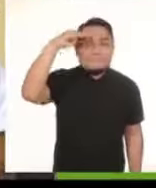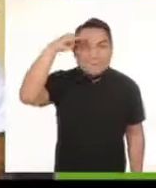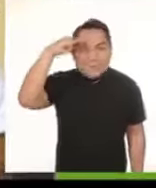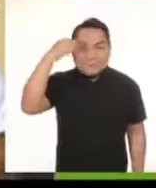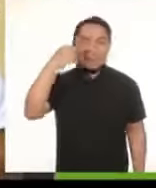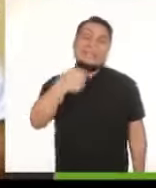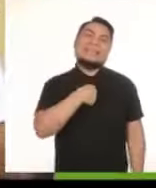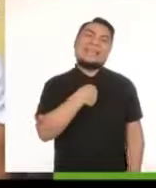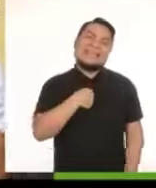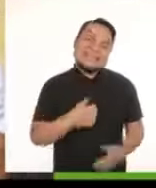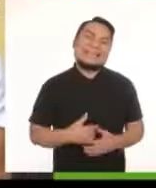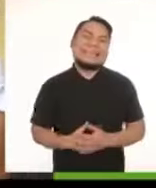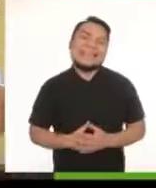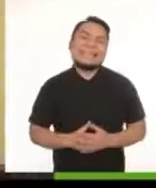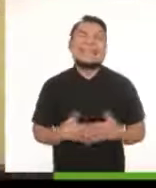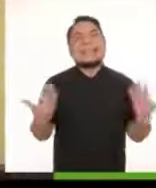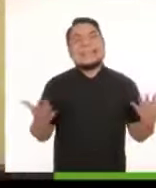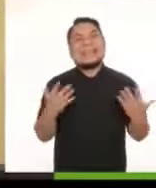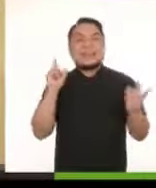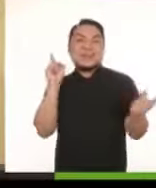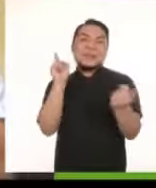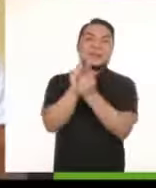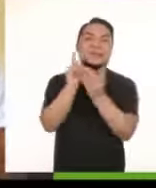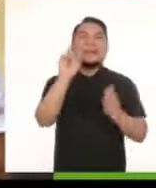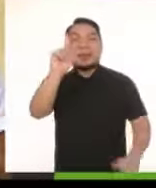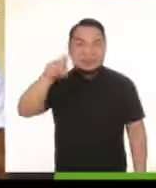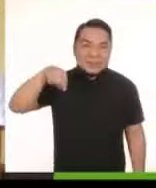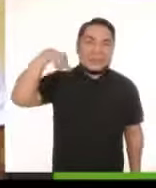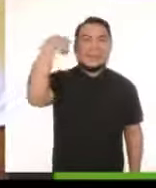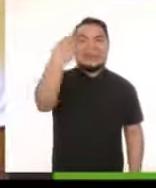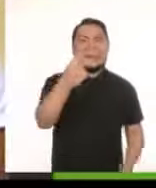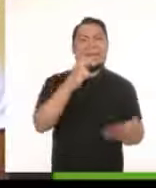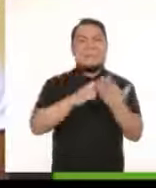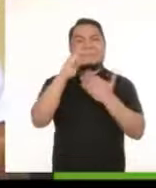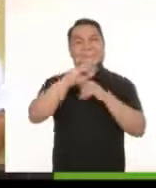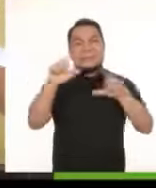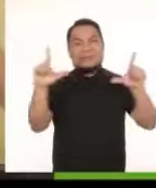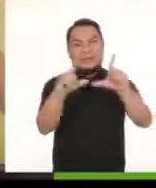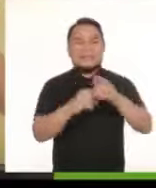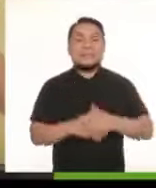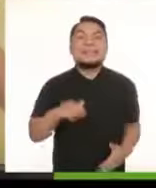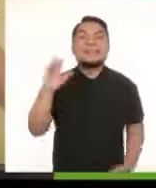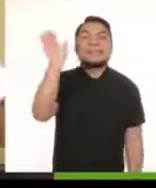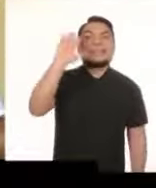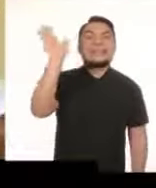Moisés y yo nos encontramos en la próxima.